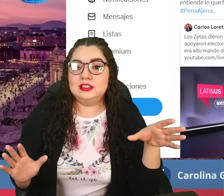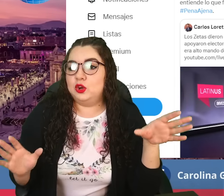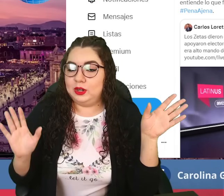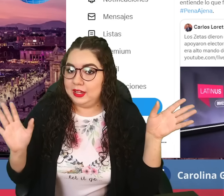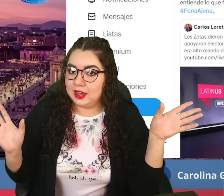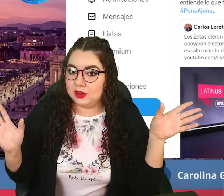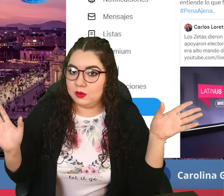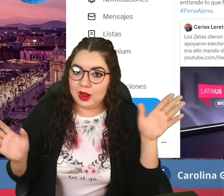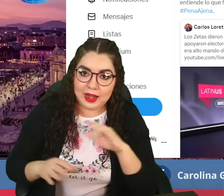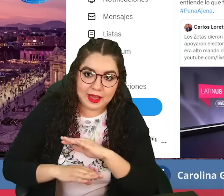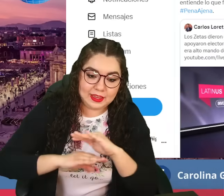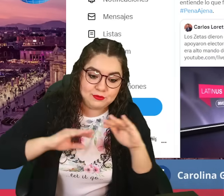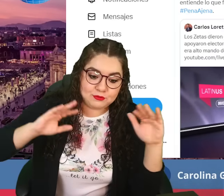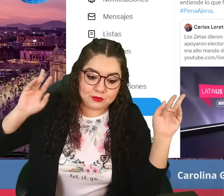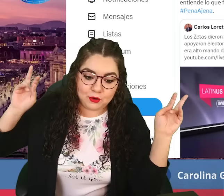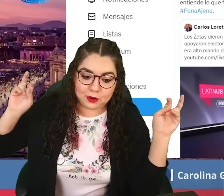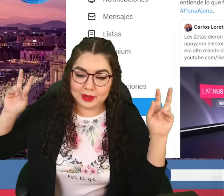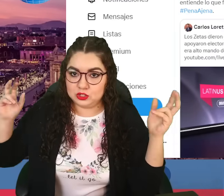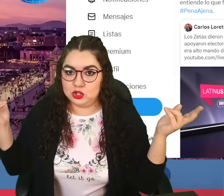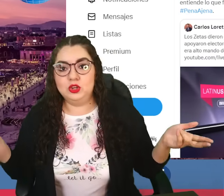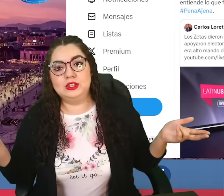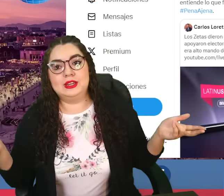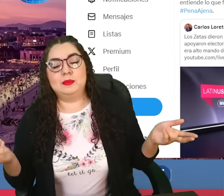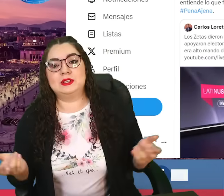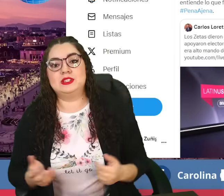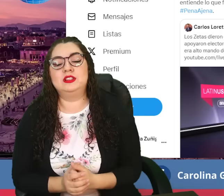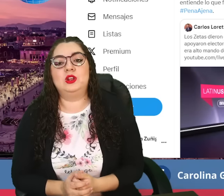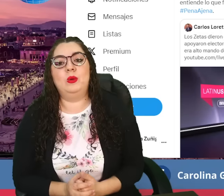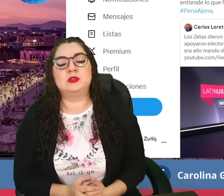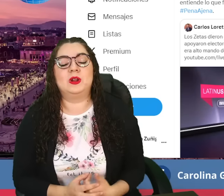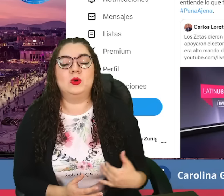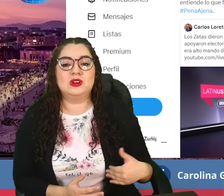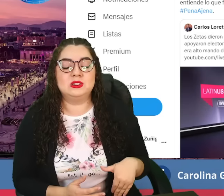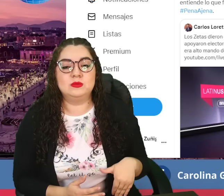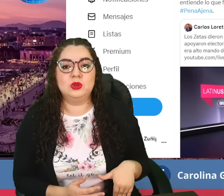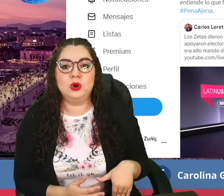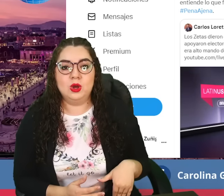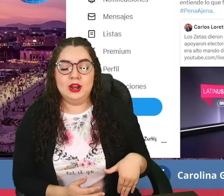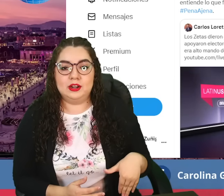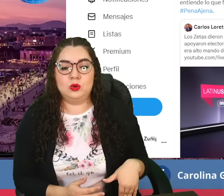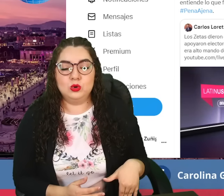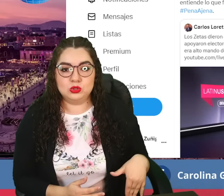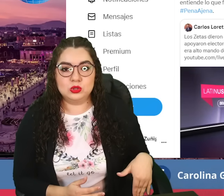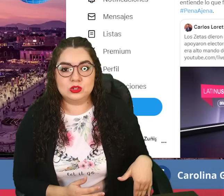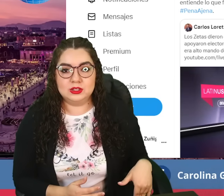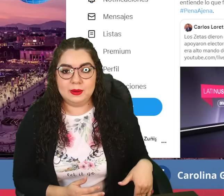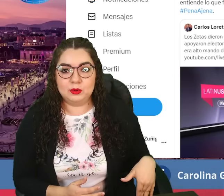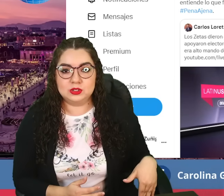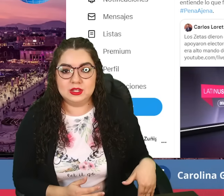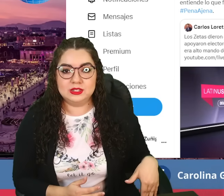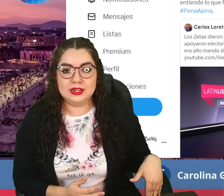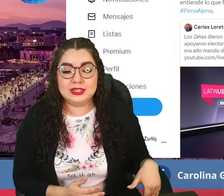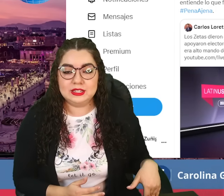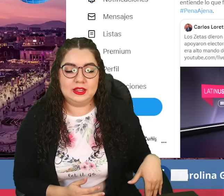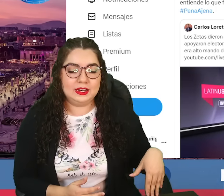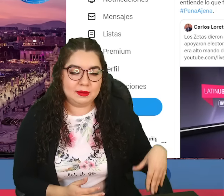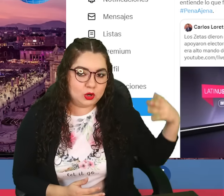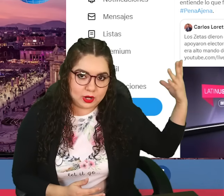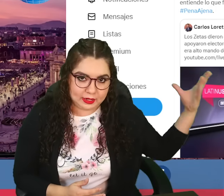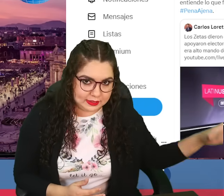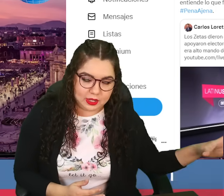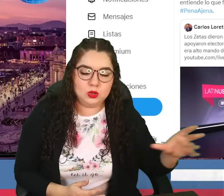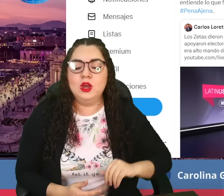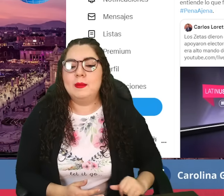a la teoría o a la información de que el presidente López Obrador recibió recursos de procedencia ilícita del